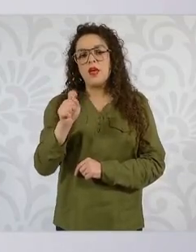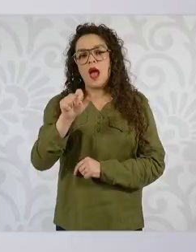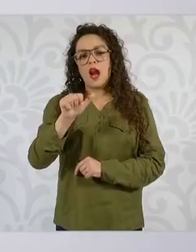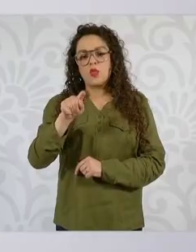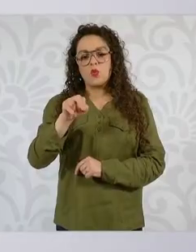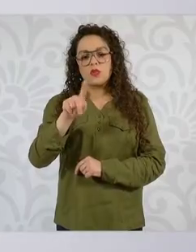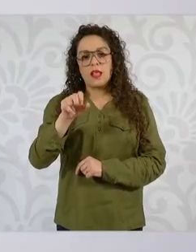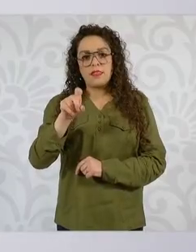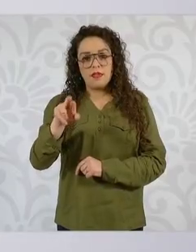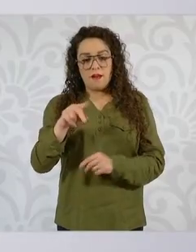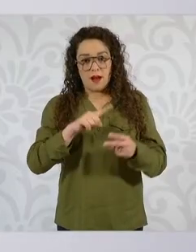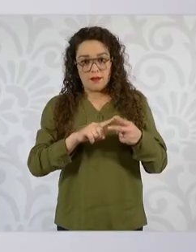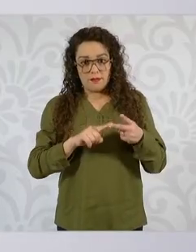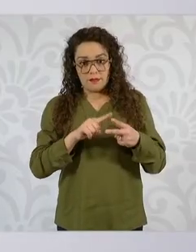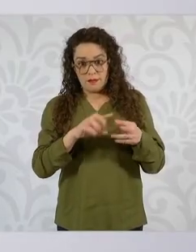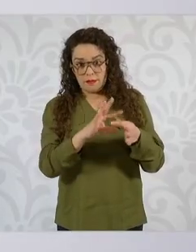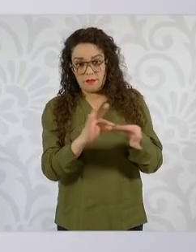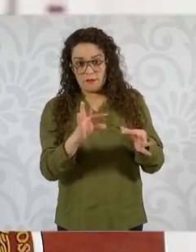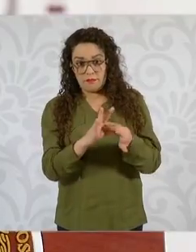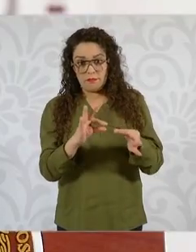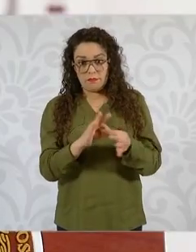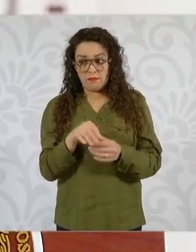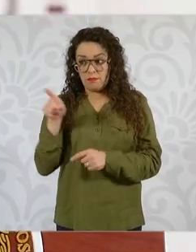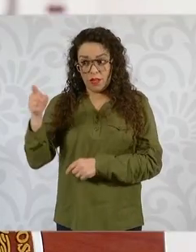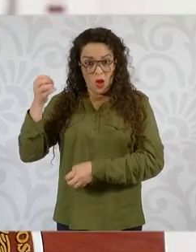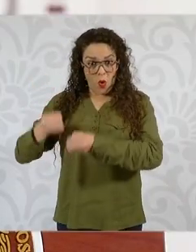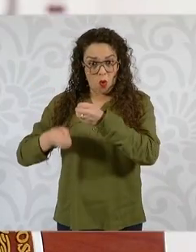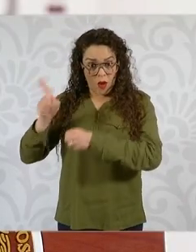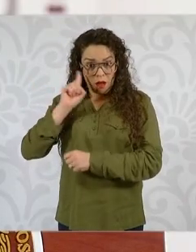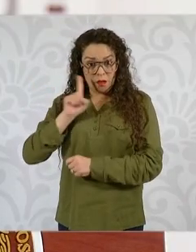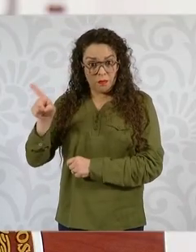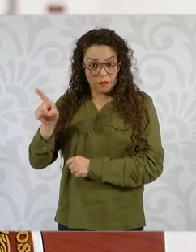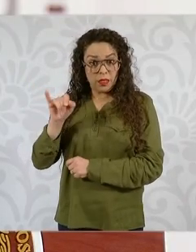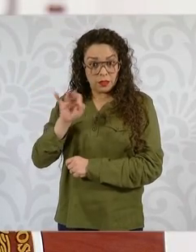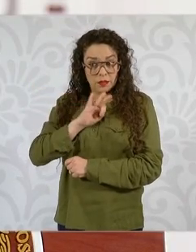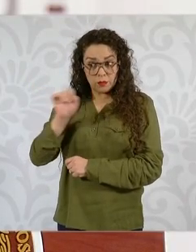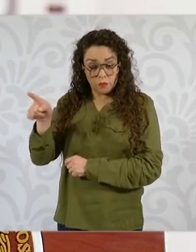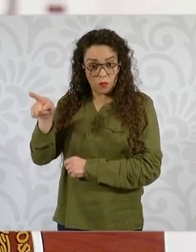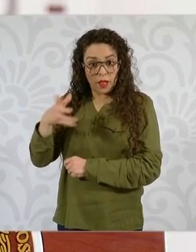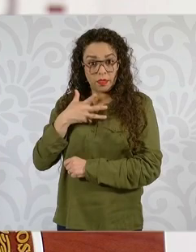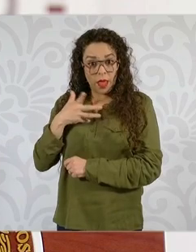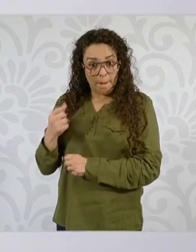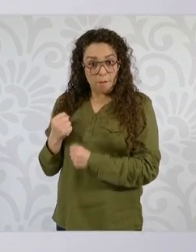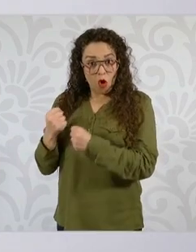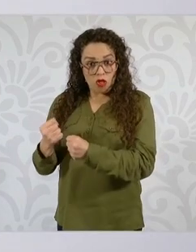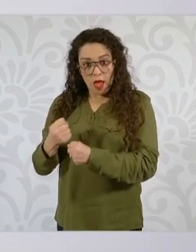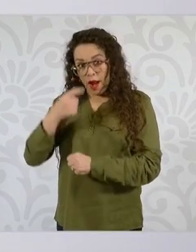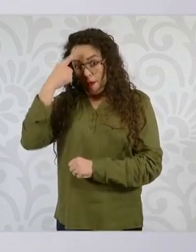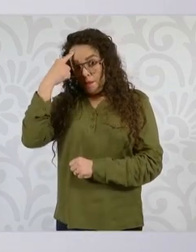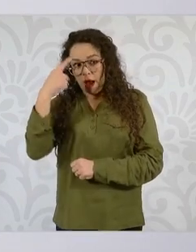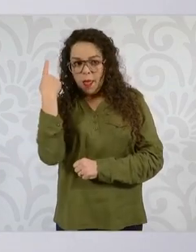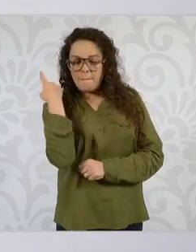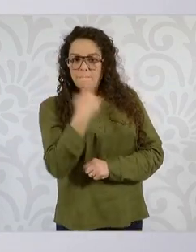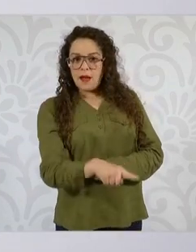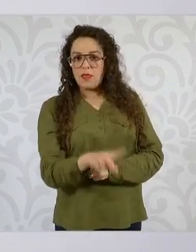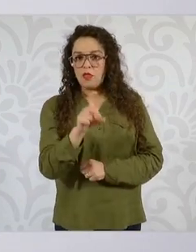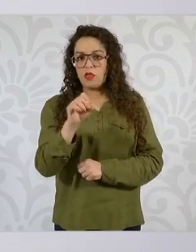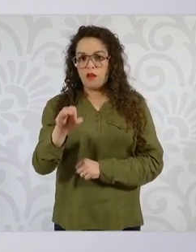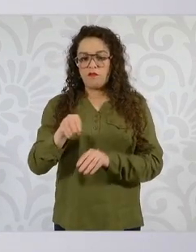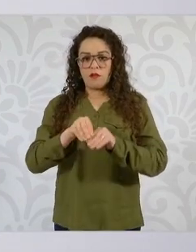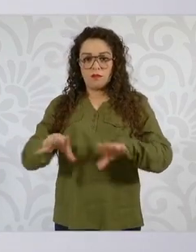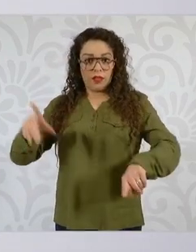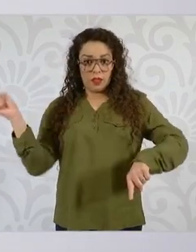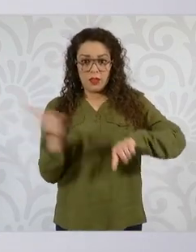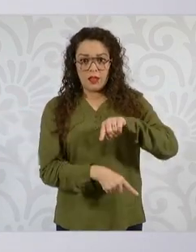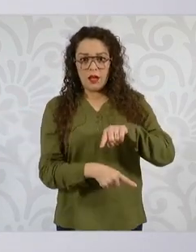atribución para solicitar que se quite del Diario Oficial de la Federación esta